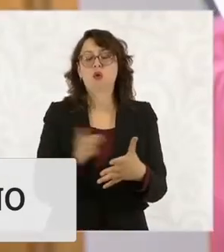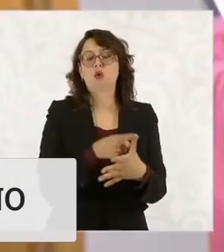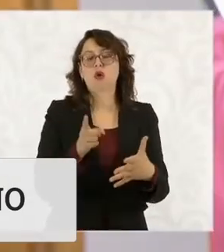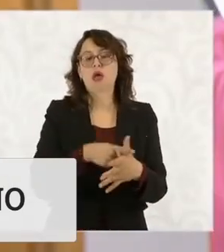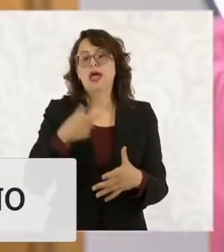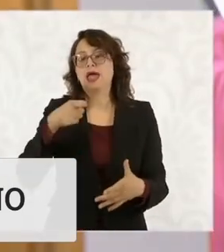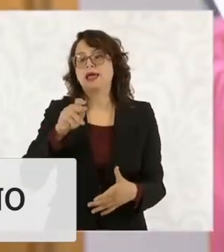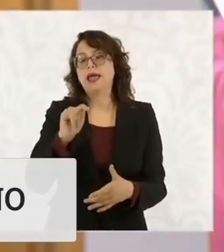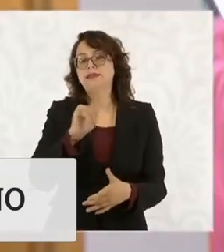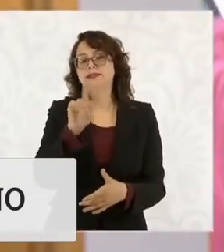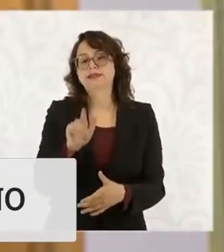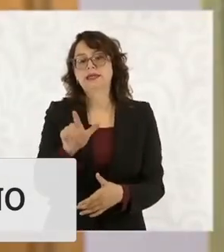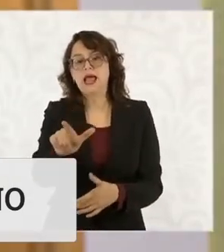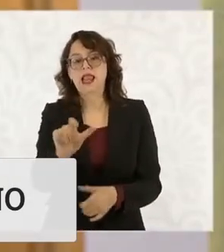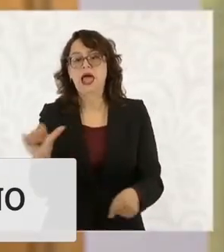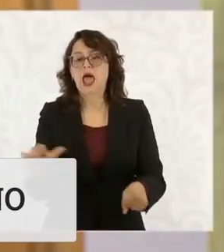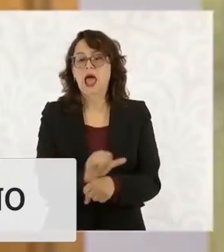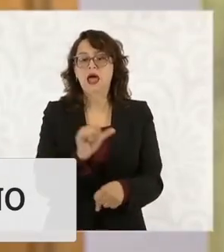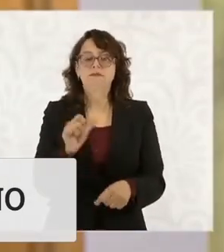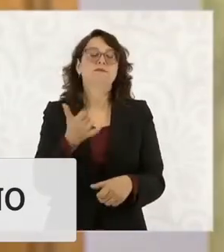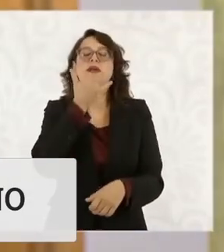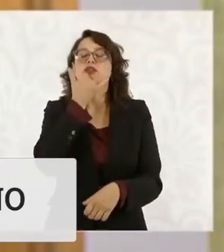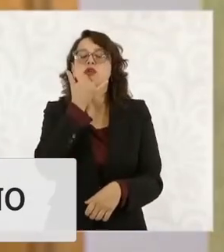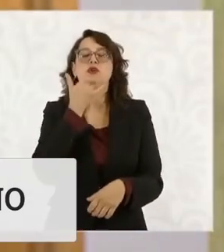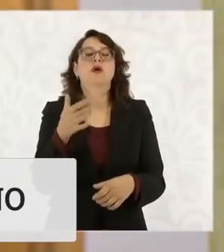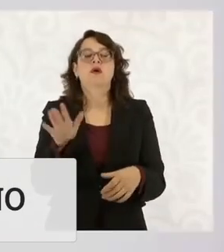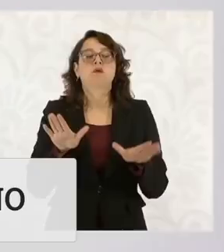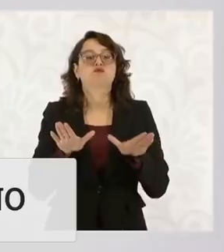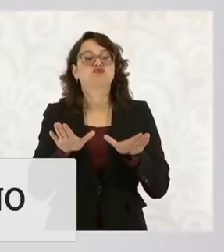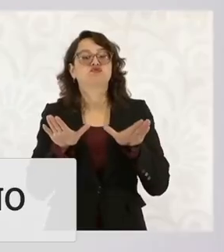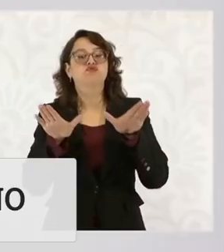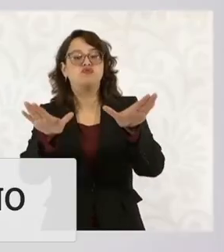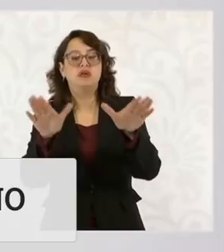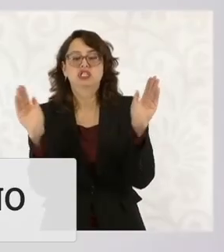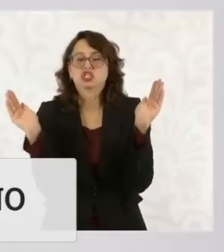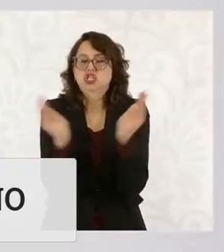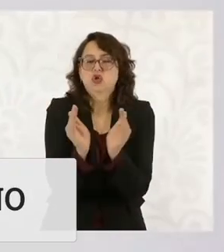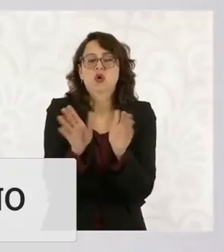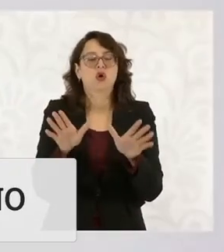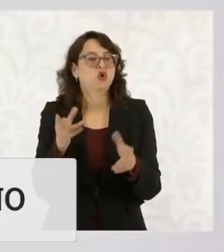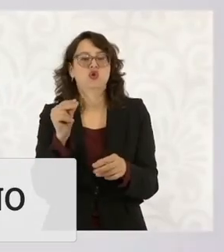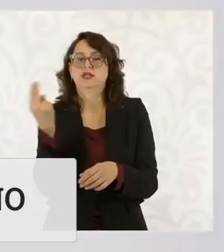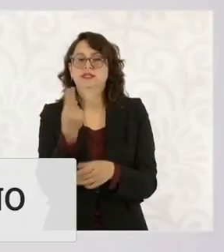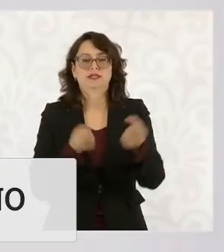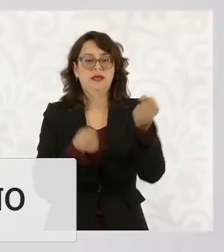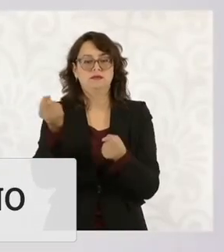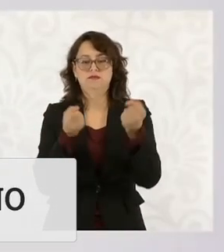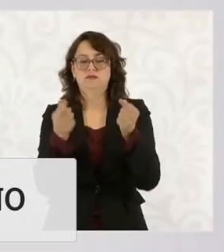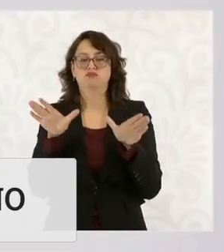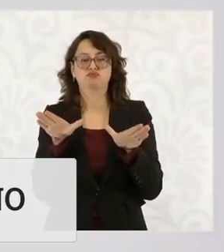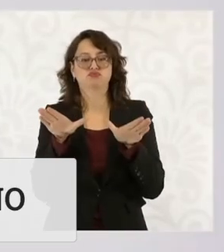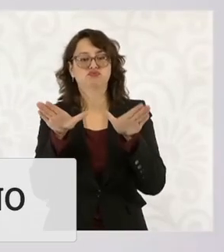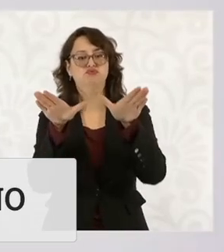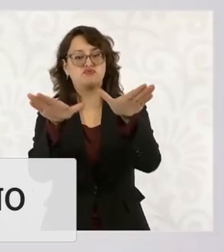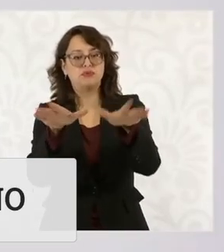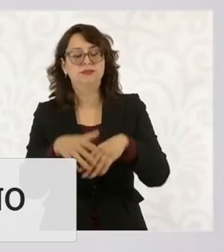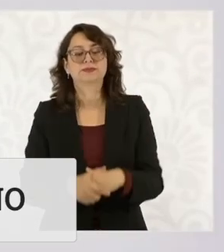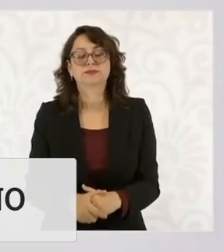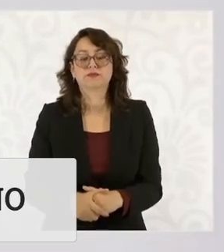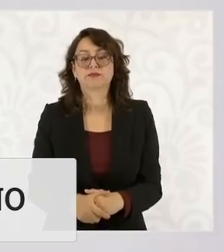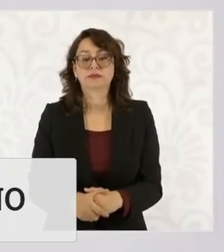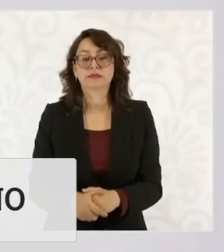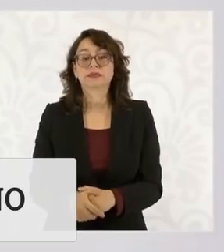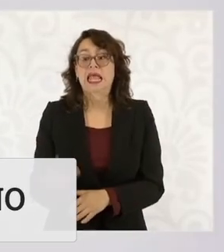el diseño y producción de un vehículo aéreo no tripulado de última generación. Hay cerca